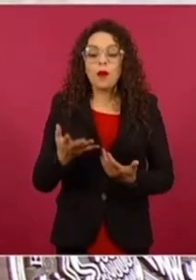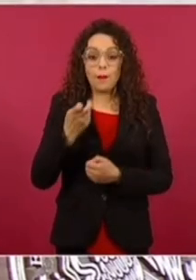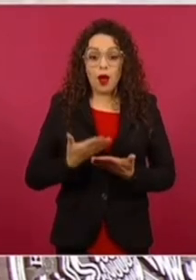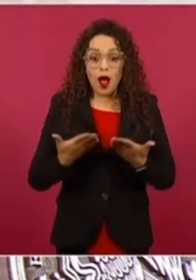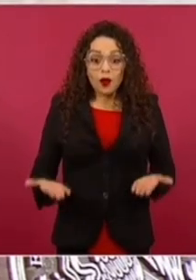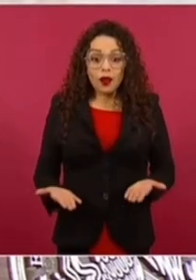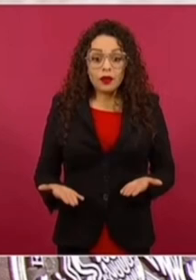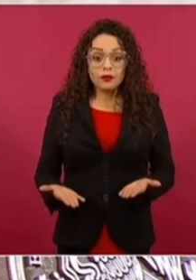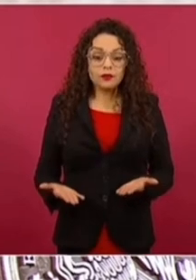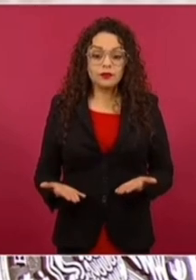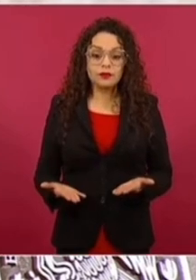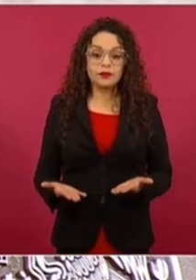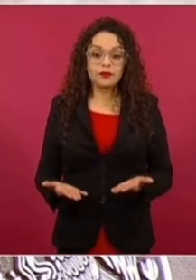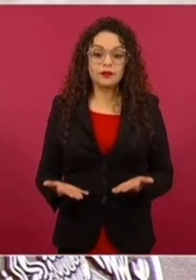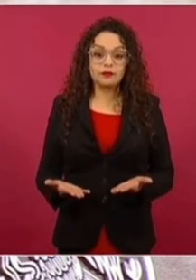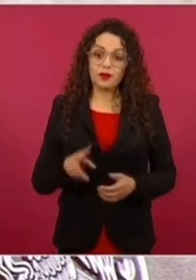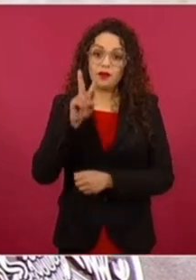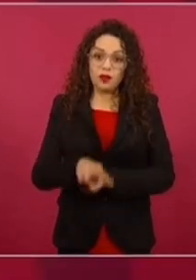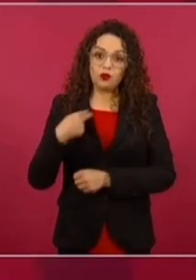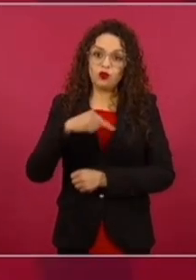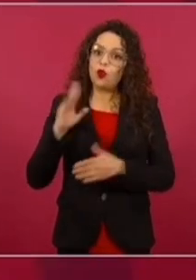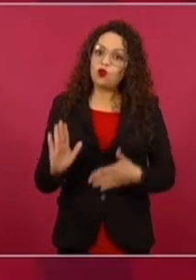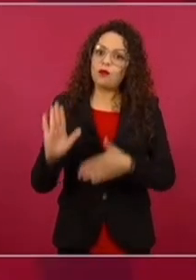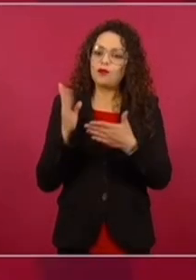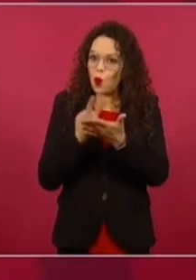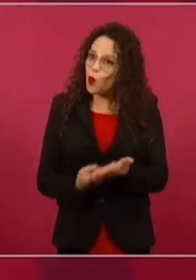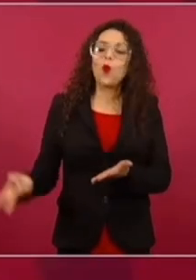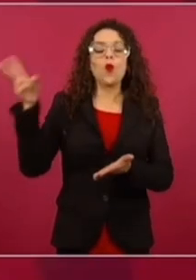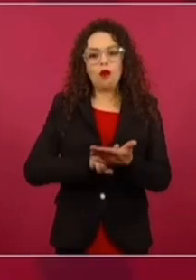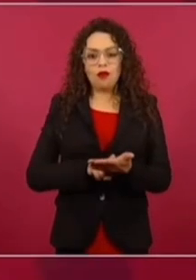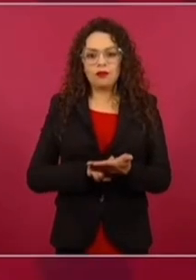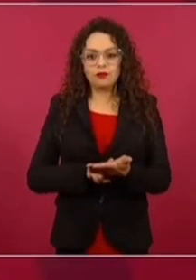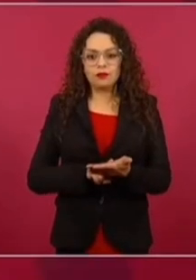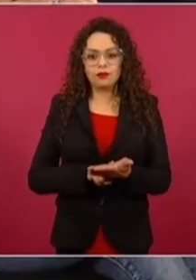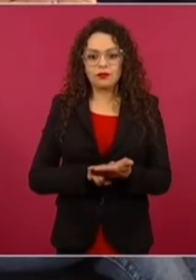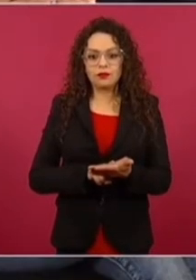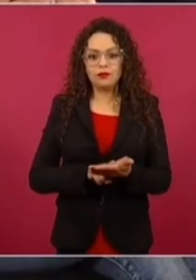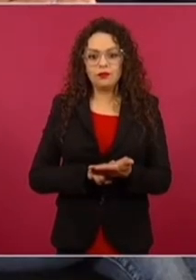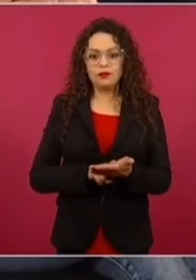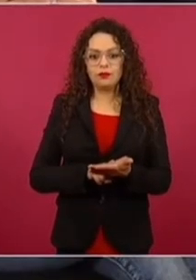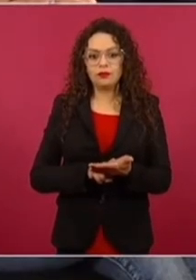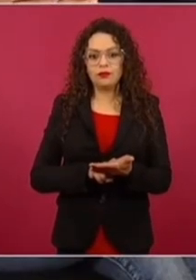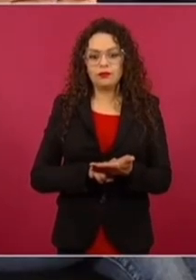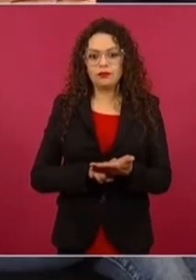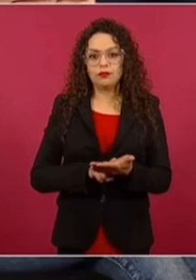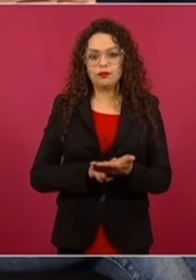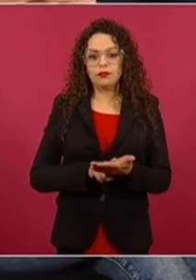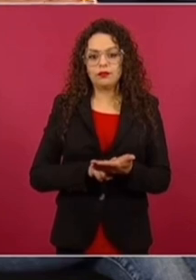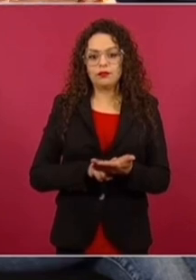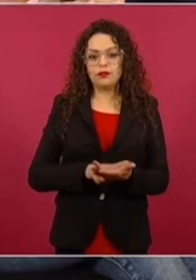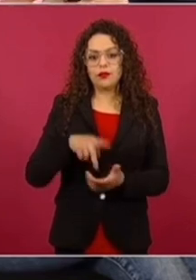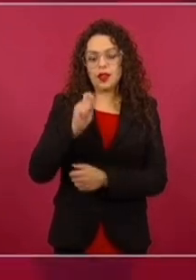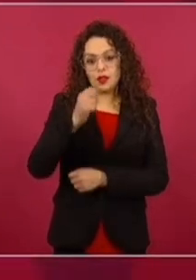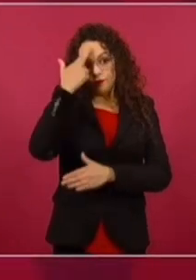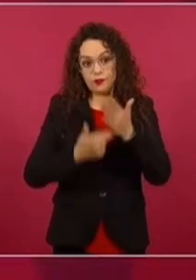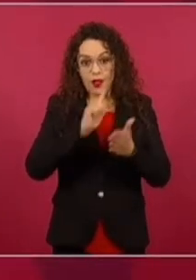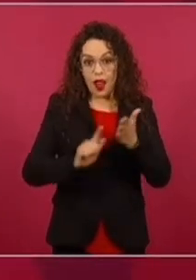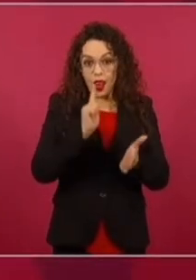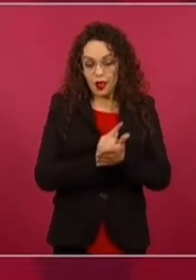doblemente comprometidos a no torcer la ley,